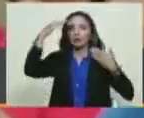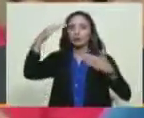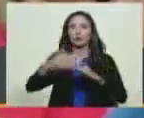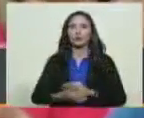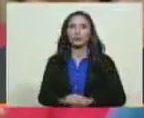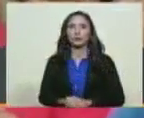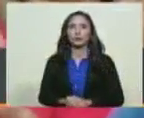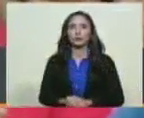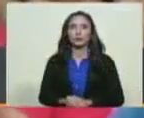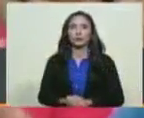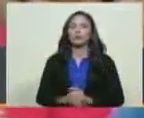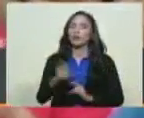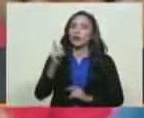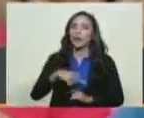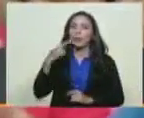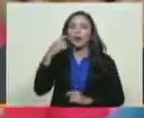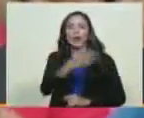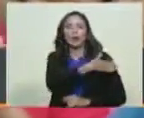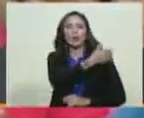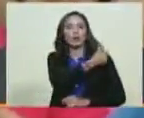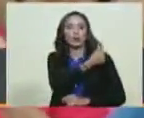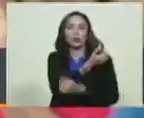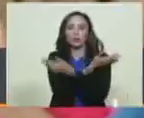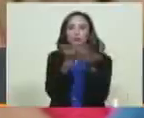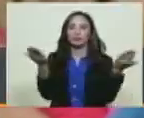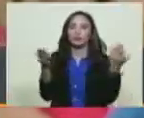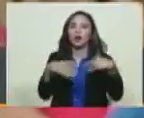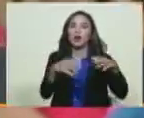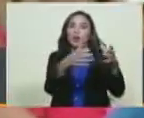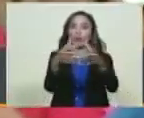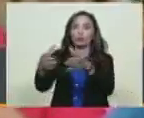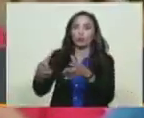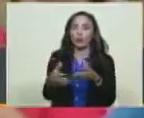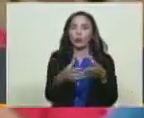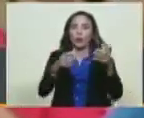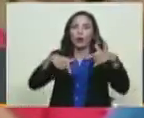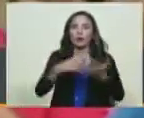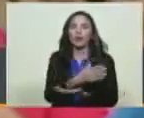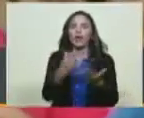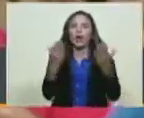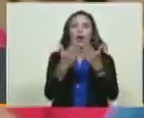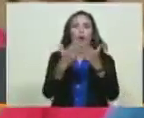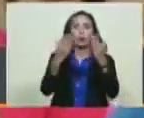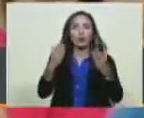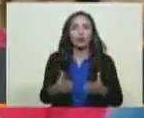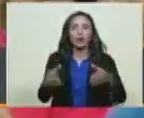a la directiva nacional un saludo a la organización bolivariana estudiantil